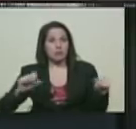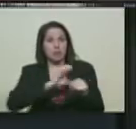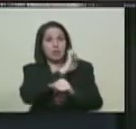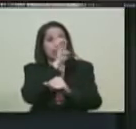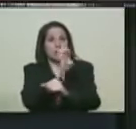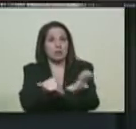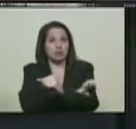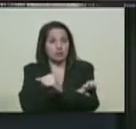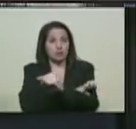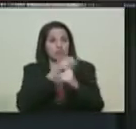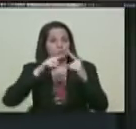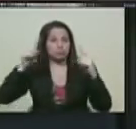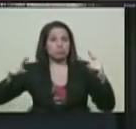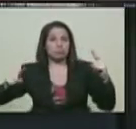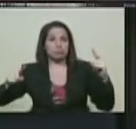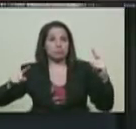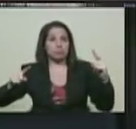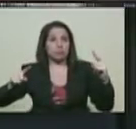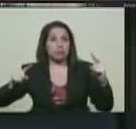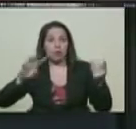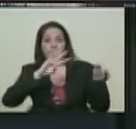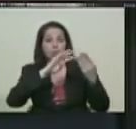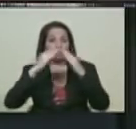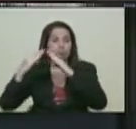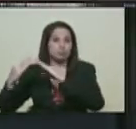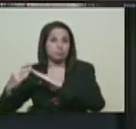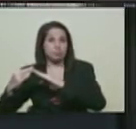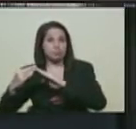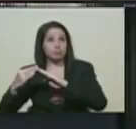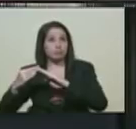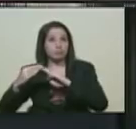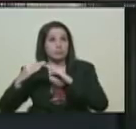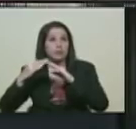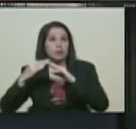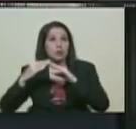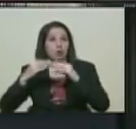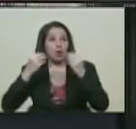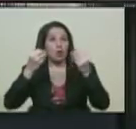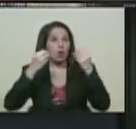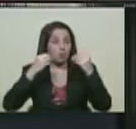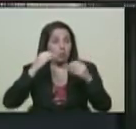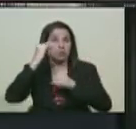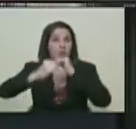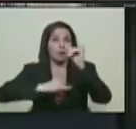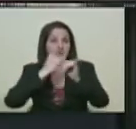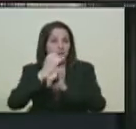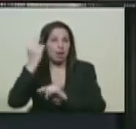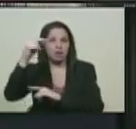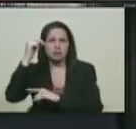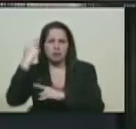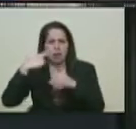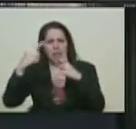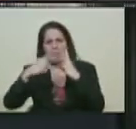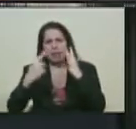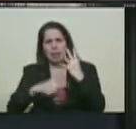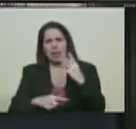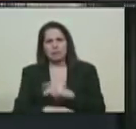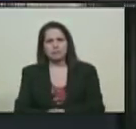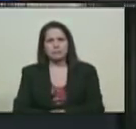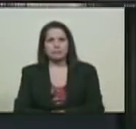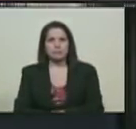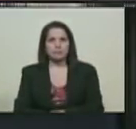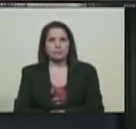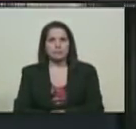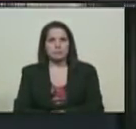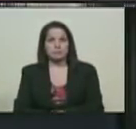energético, en el campo comunal, en el campo nacional, en el campo internacional, etcétera, etcétera. Eso es lo que yo